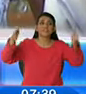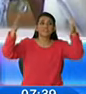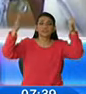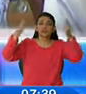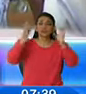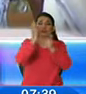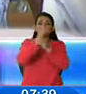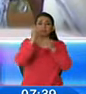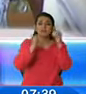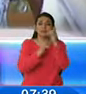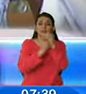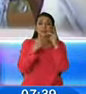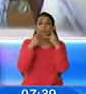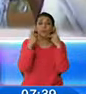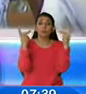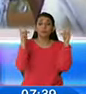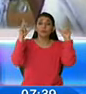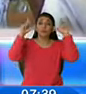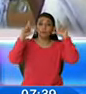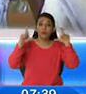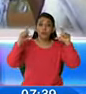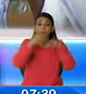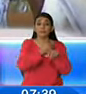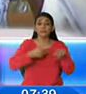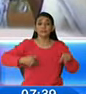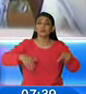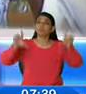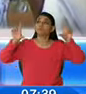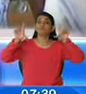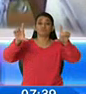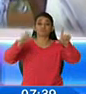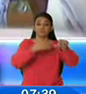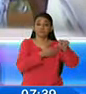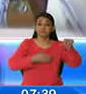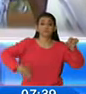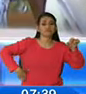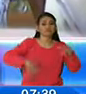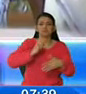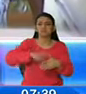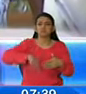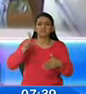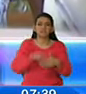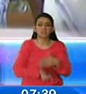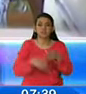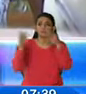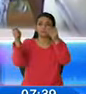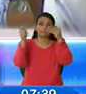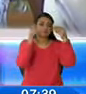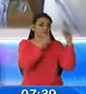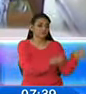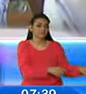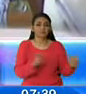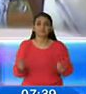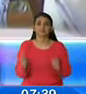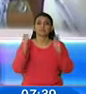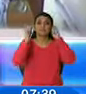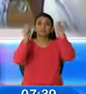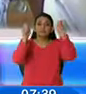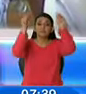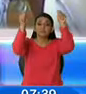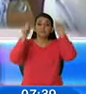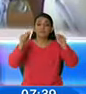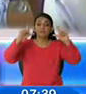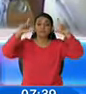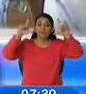oficinas públicas la foto del presidente con la banda presidencial. Ahí vamos a colgar fotos de